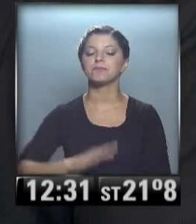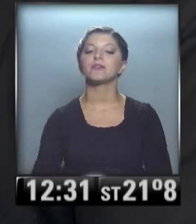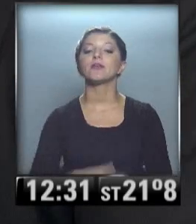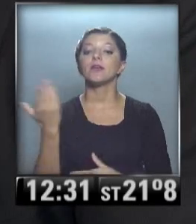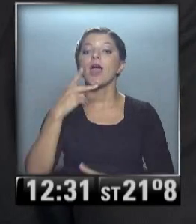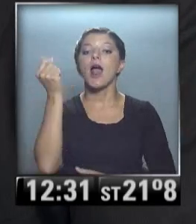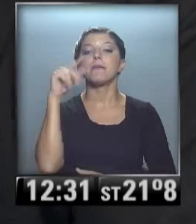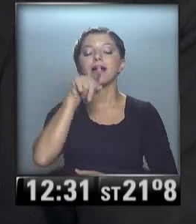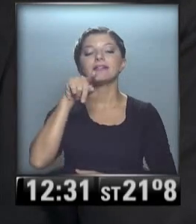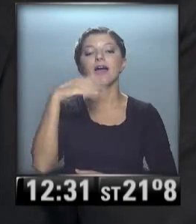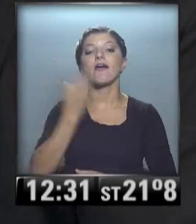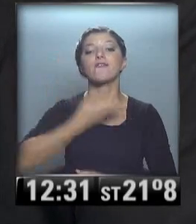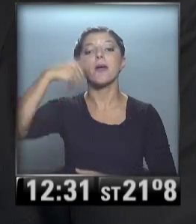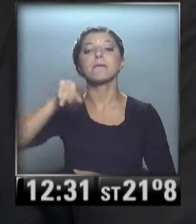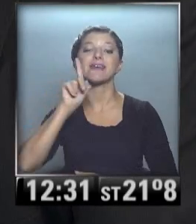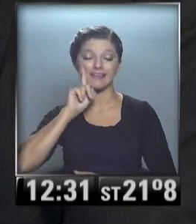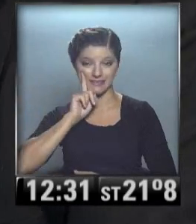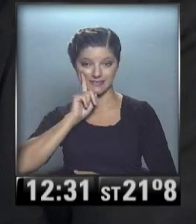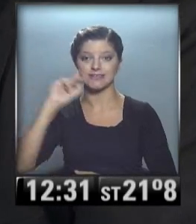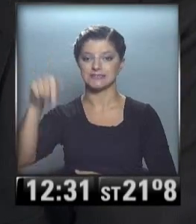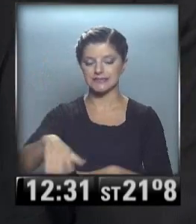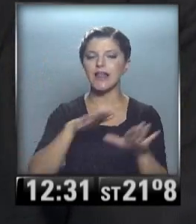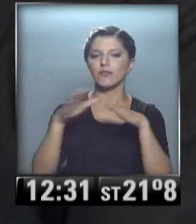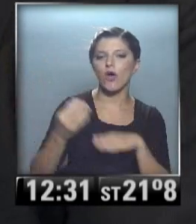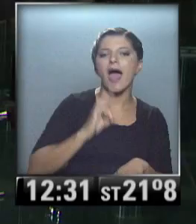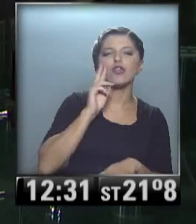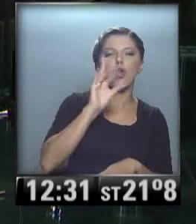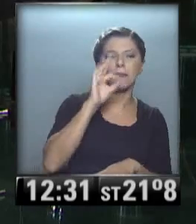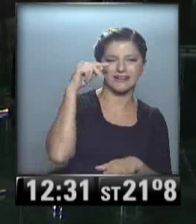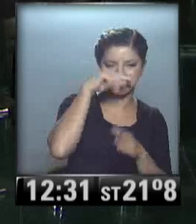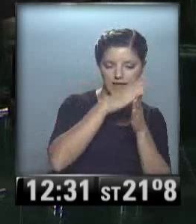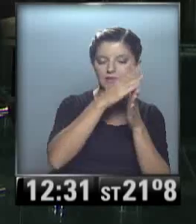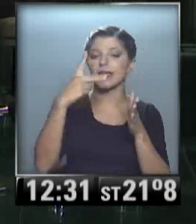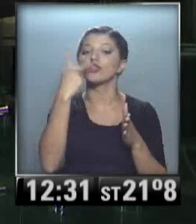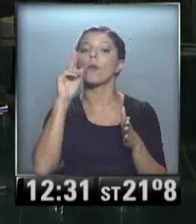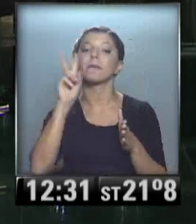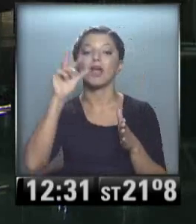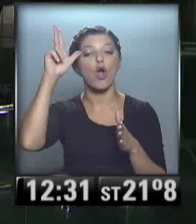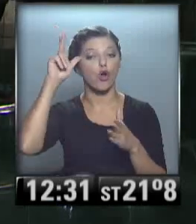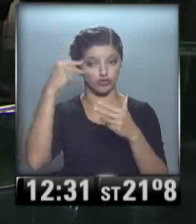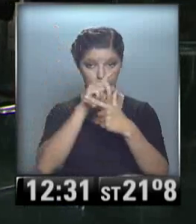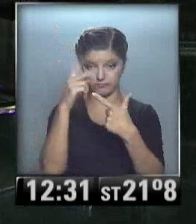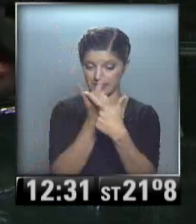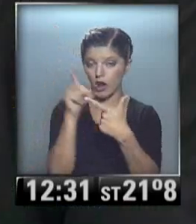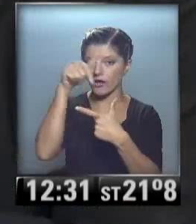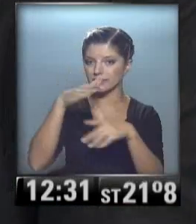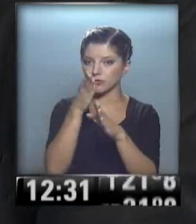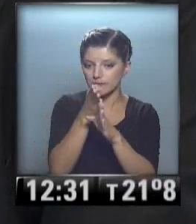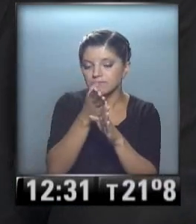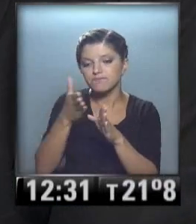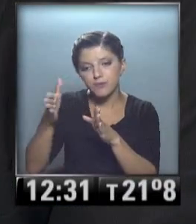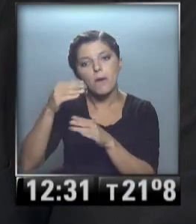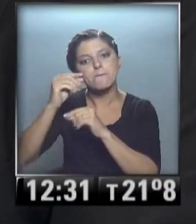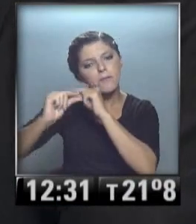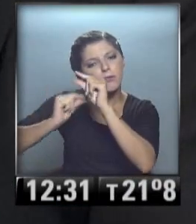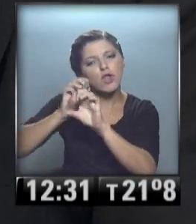financiero internacional, a pesar de la crisis del 2007-2008, las responsabilidades que tuvo en esta crisis, parecería que se recupera. Y de la mano